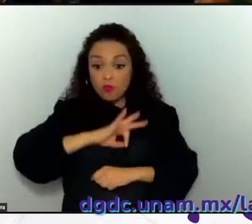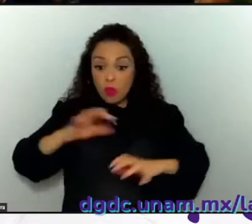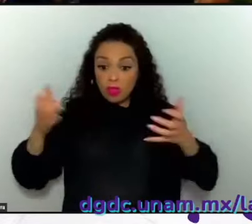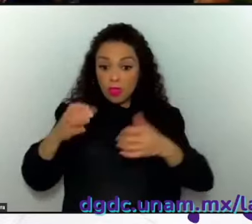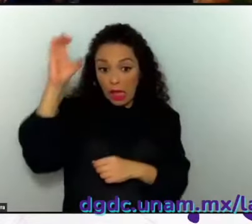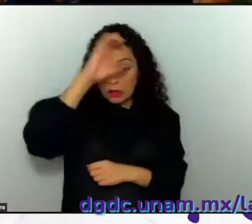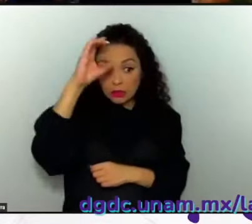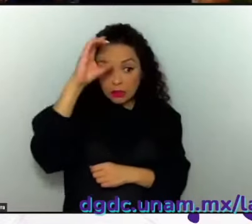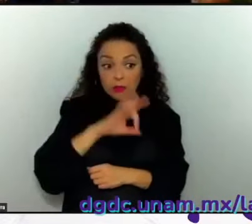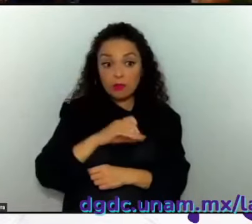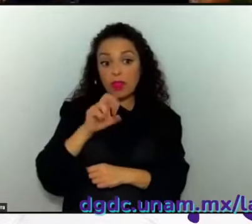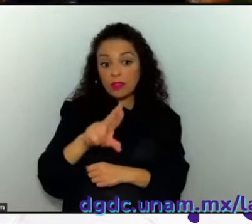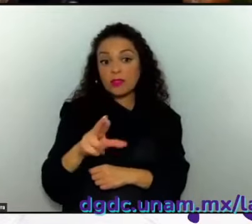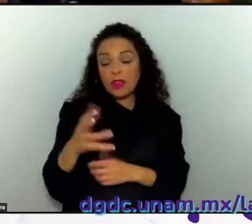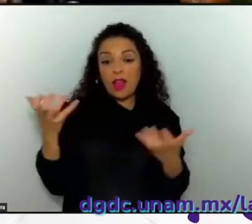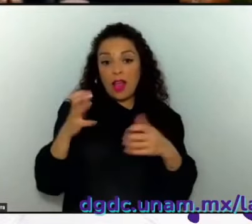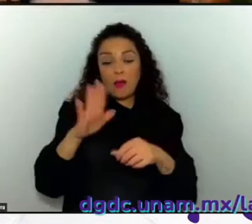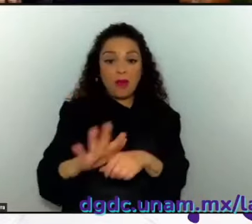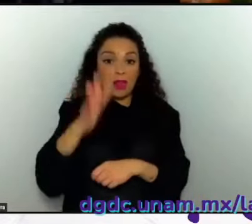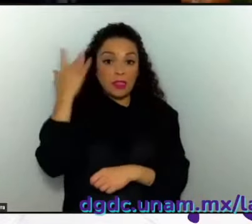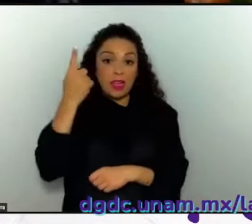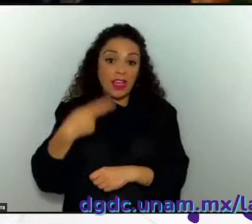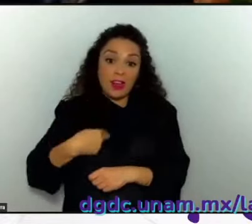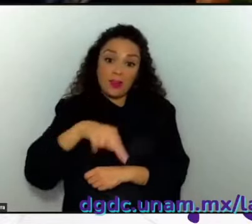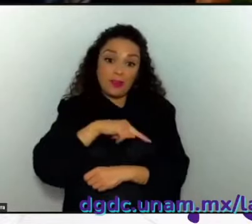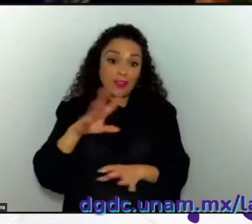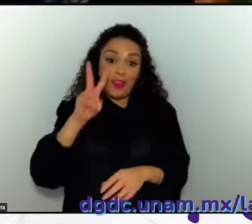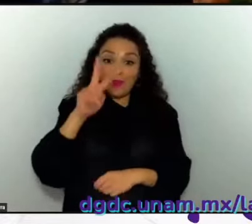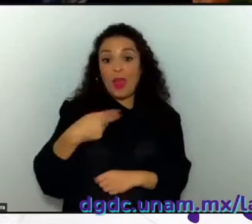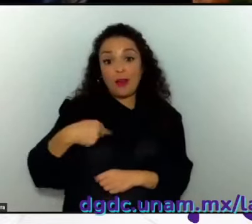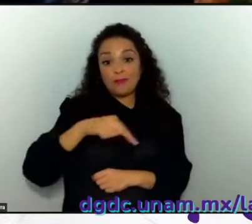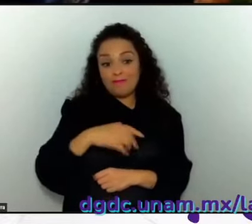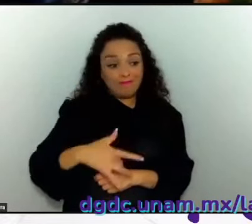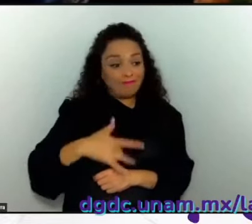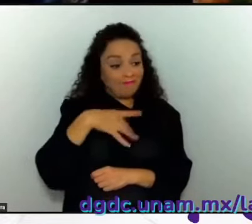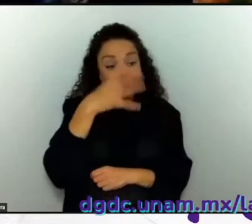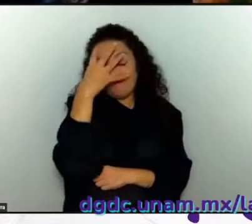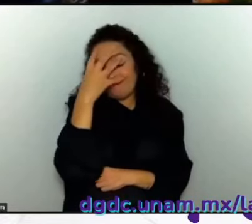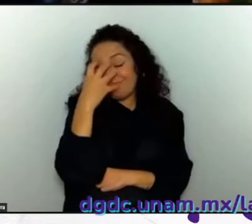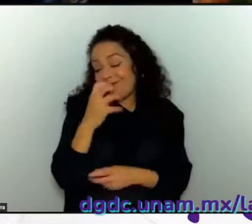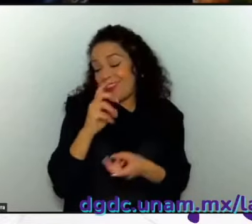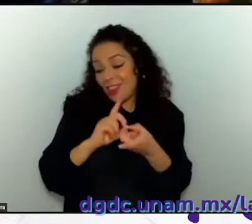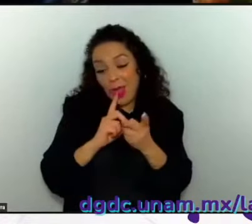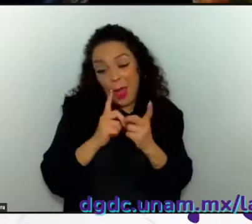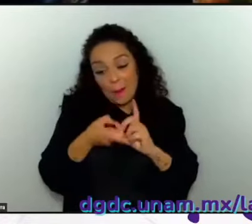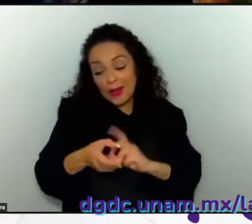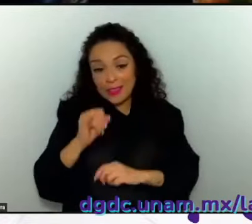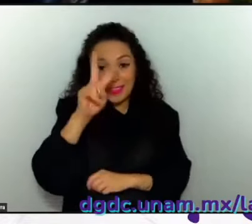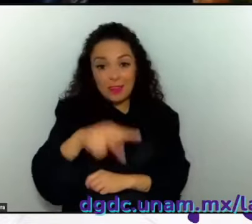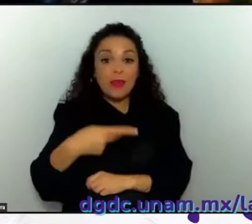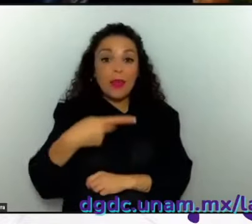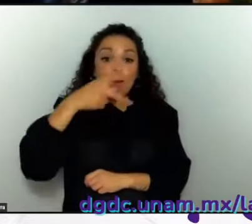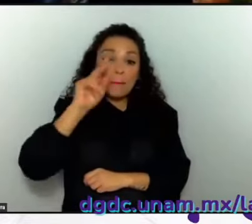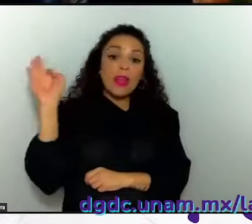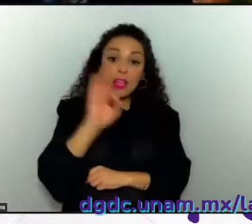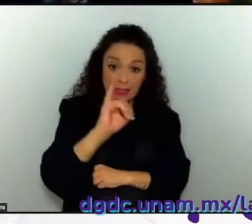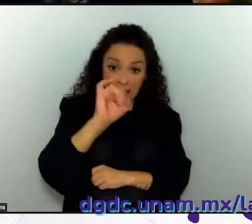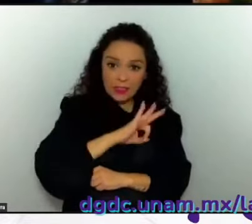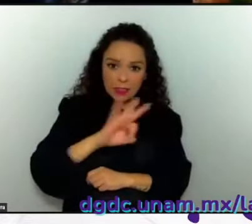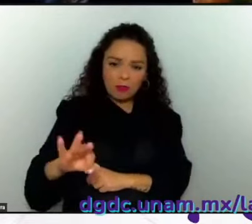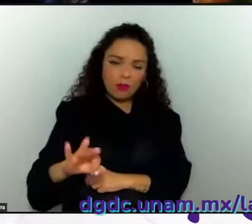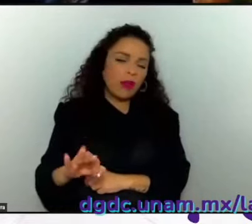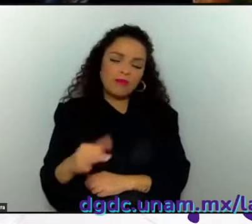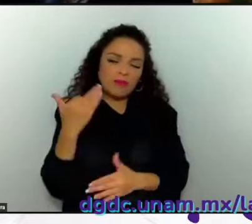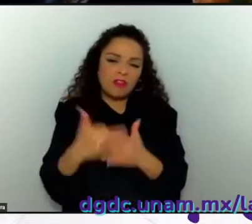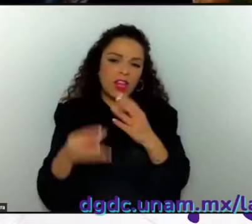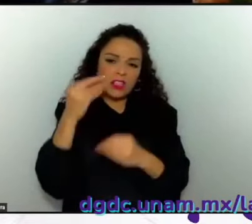hacer más rápido que nosotros. Pues sería un poco deprimente, pero creo que eso, si llega a pasar, está muy lejos todavía, ¿no? En el momento no tenemos ni idea de